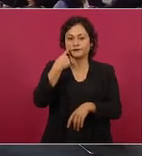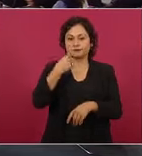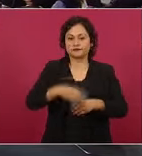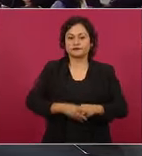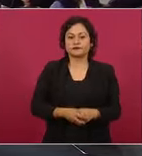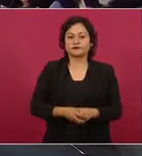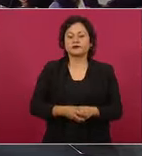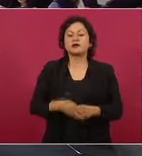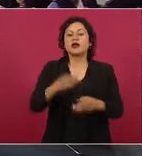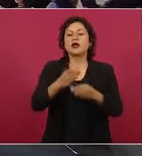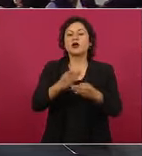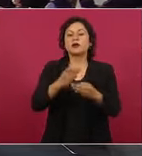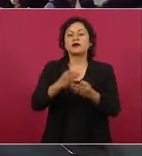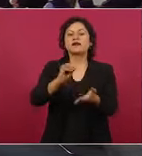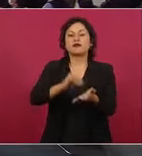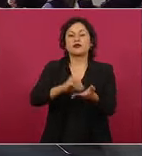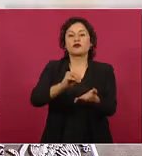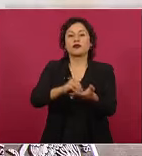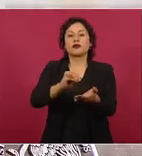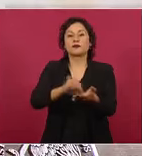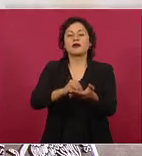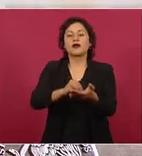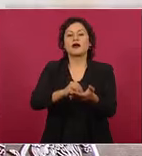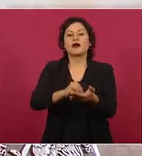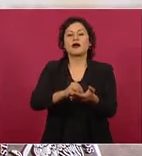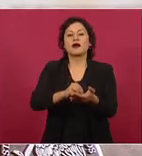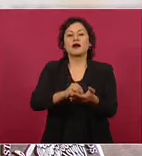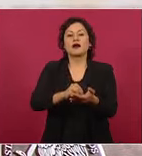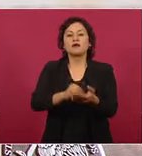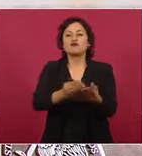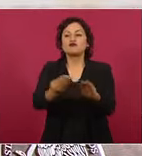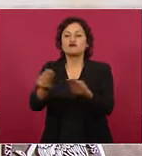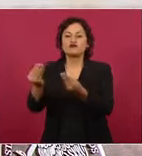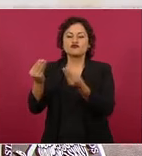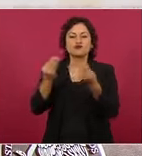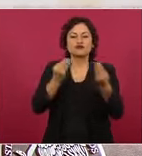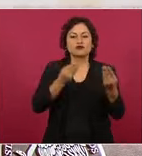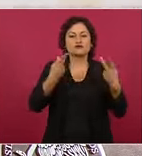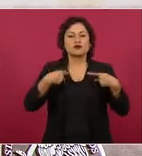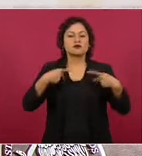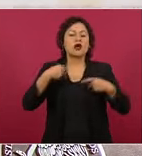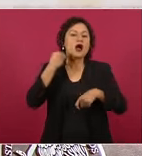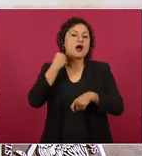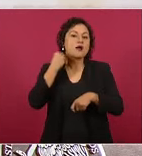lobista, mucho coyote, corre mucho dinero